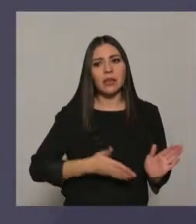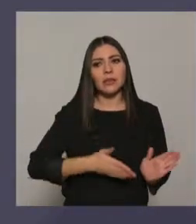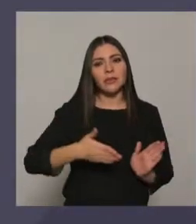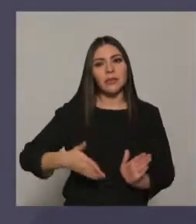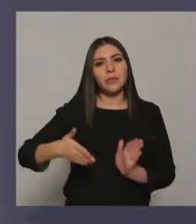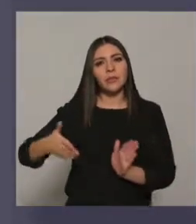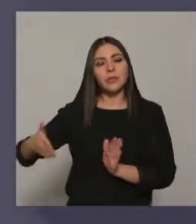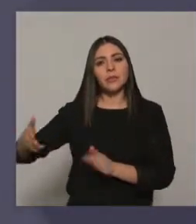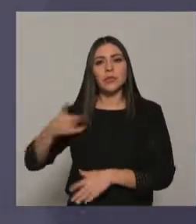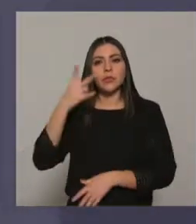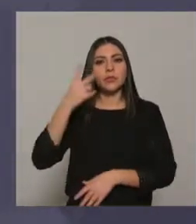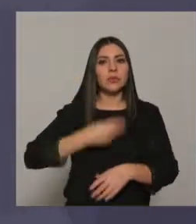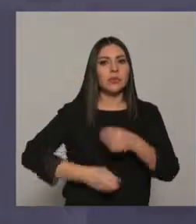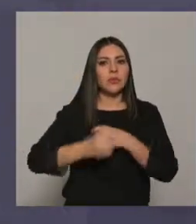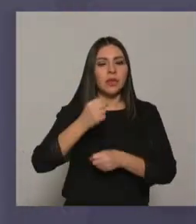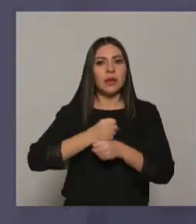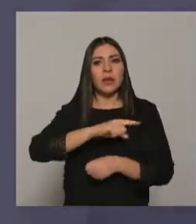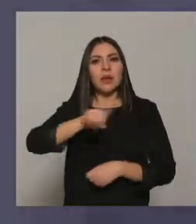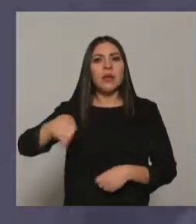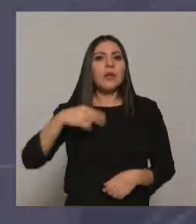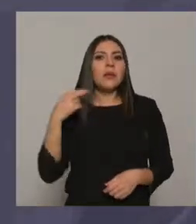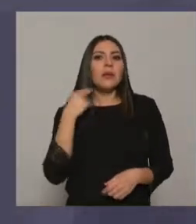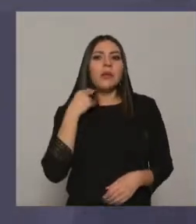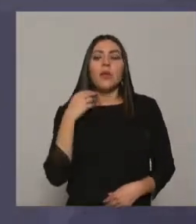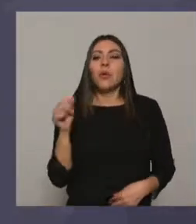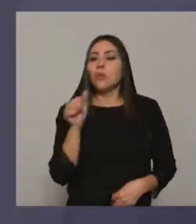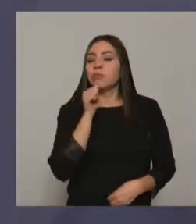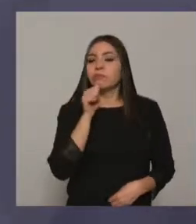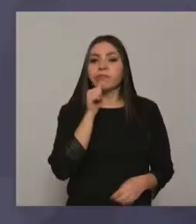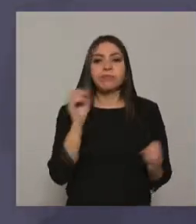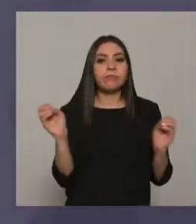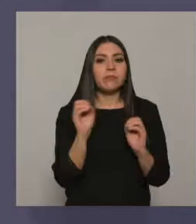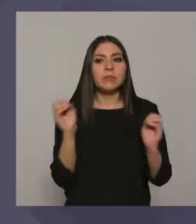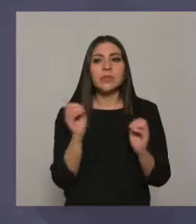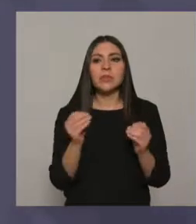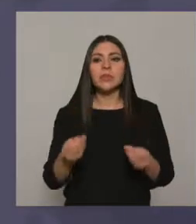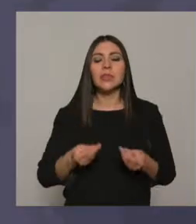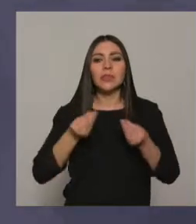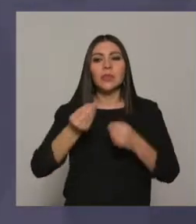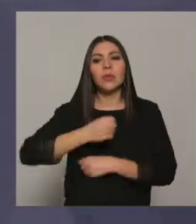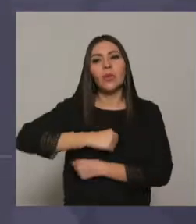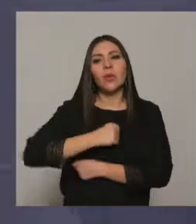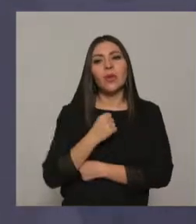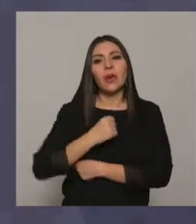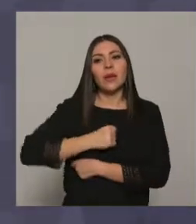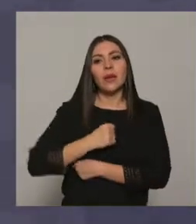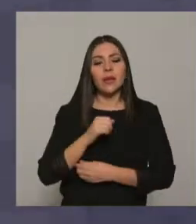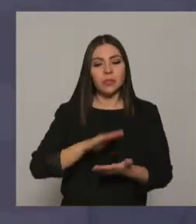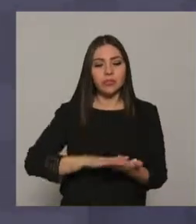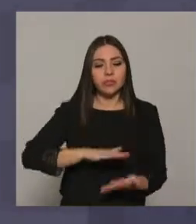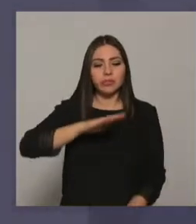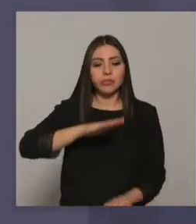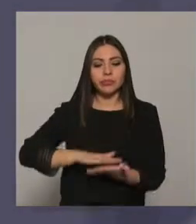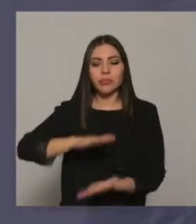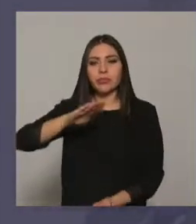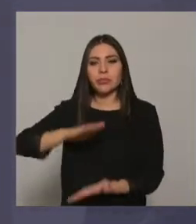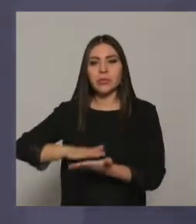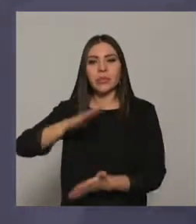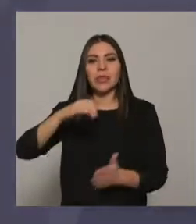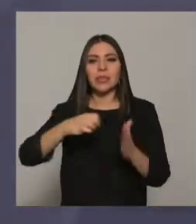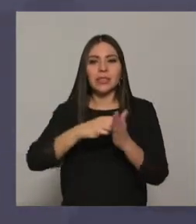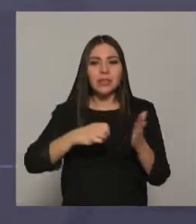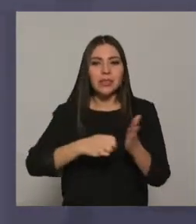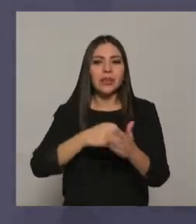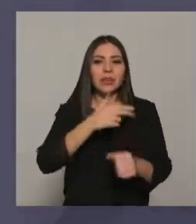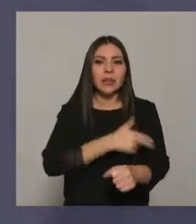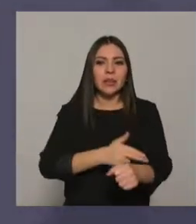2 años en donde los notarios no hemos podido enviar para guarda definitiva los libros. ¿Y en dónde los tienen? ¿En sus propias notarías? En